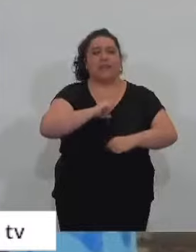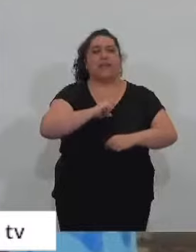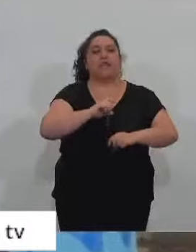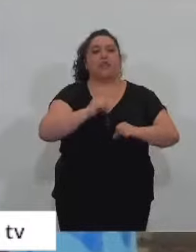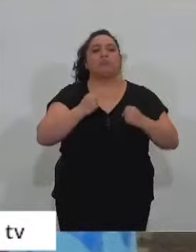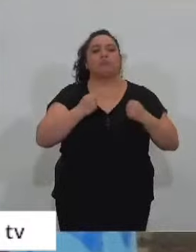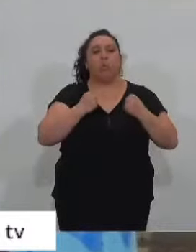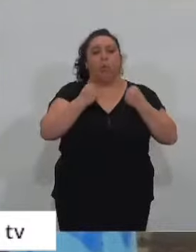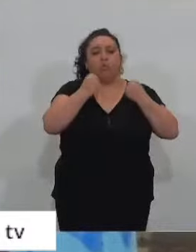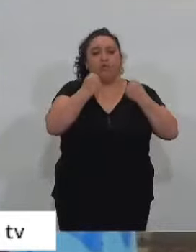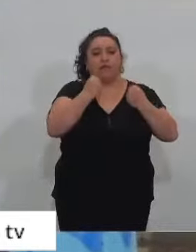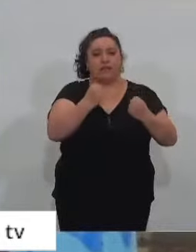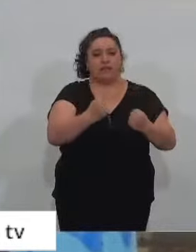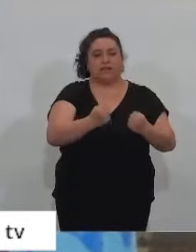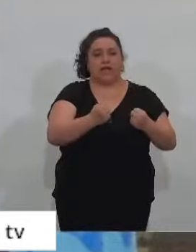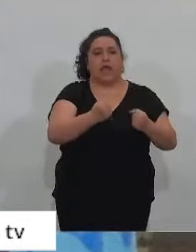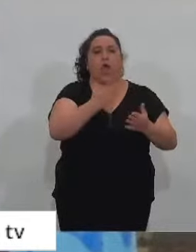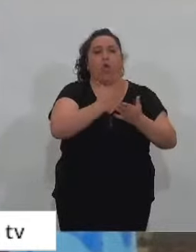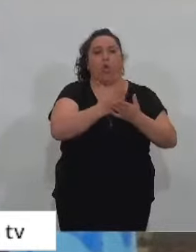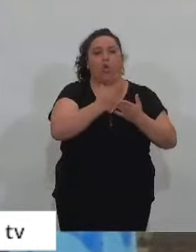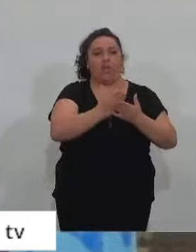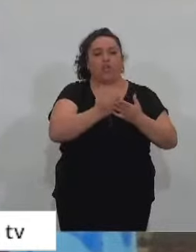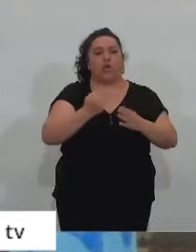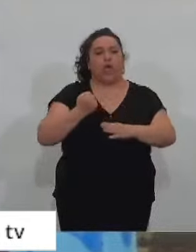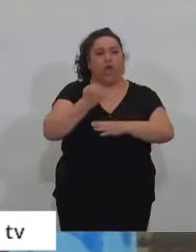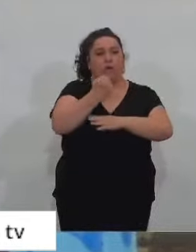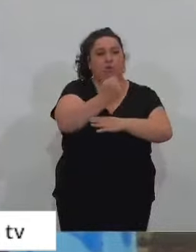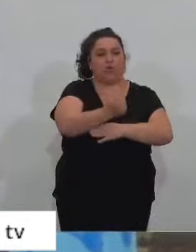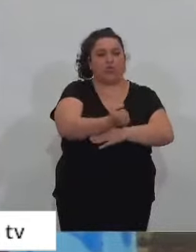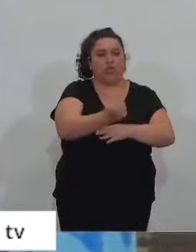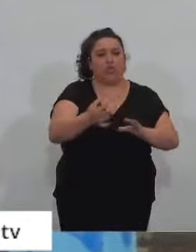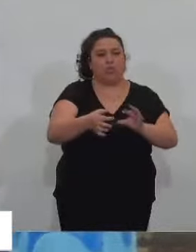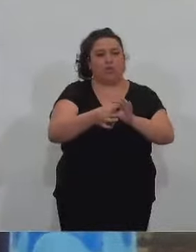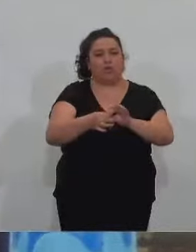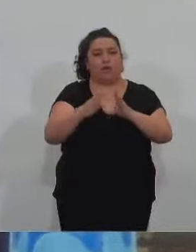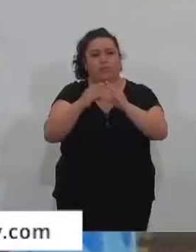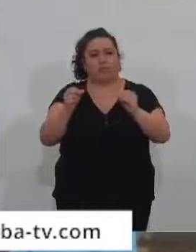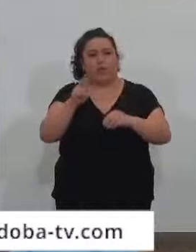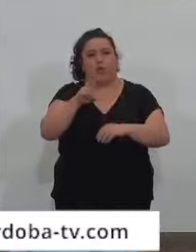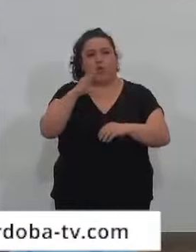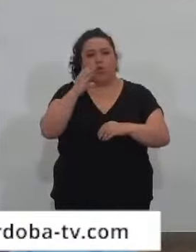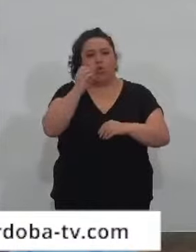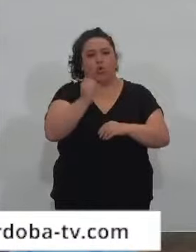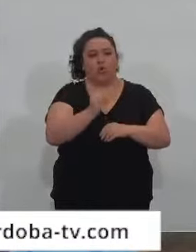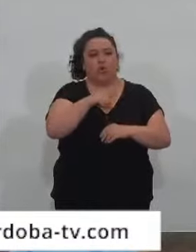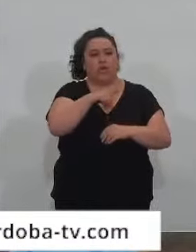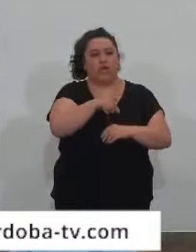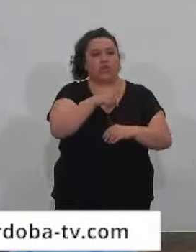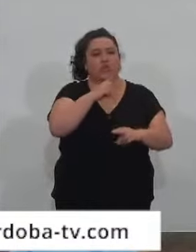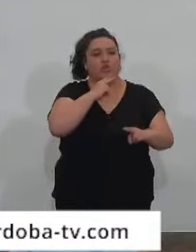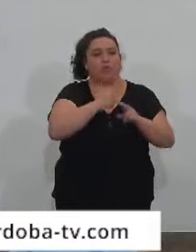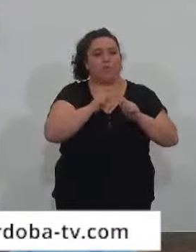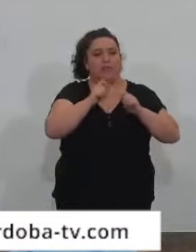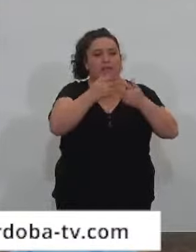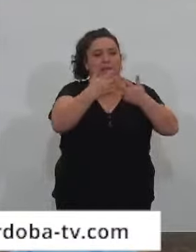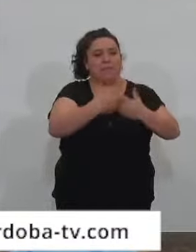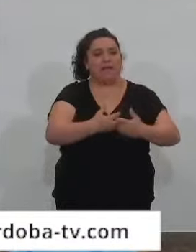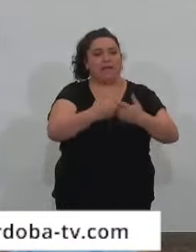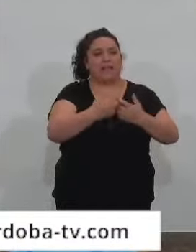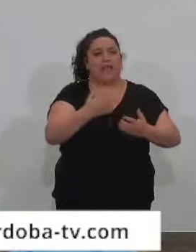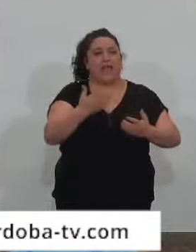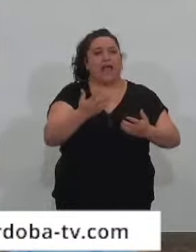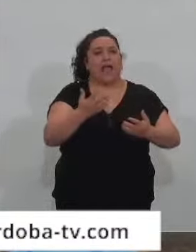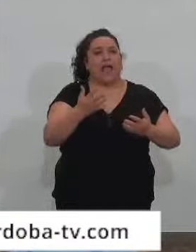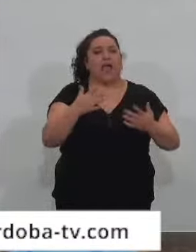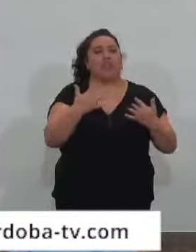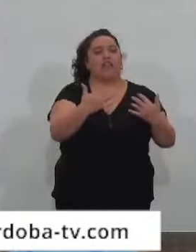hacer un trabajo muy importante en lo que ahora en Europa se llama aceleradora, son todos los niveles de estudio, de transferencia de información, de conocimiento, de